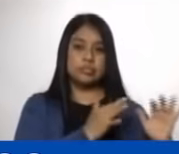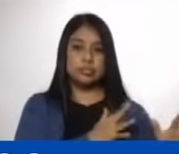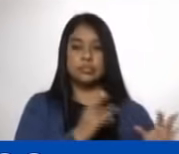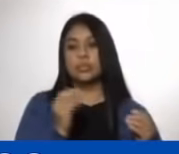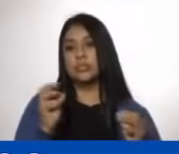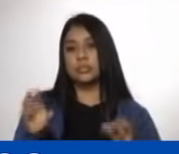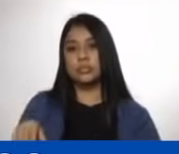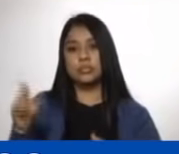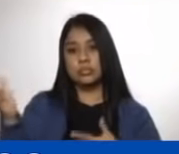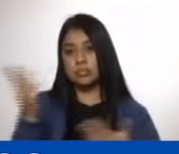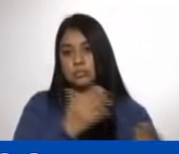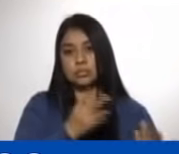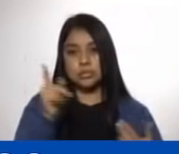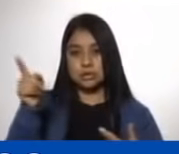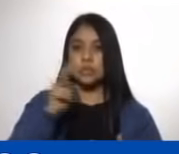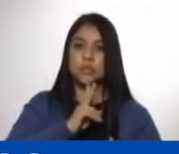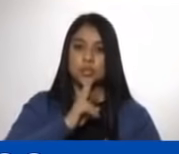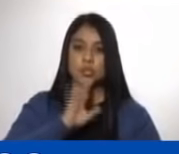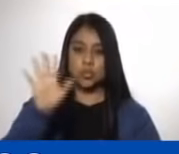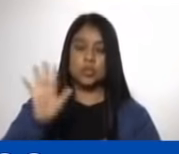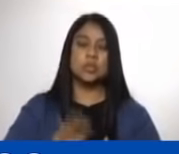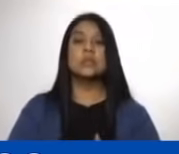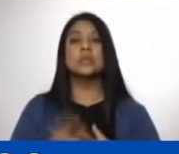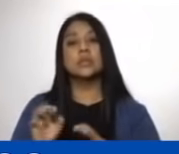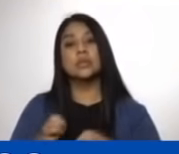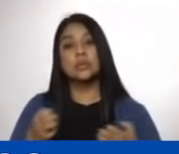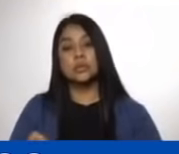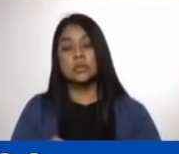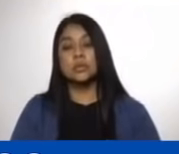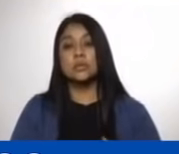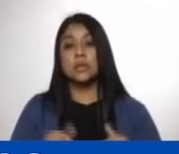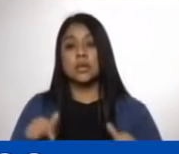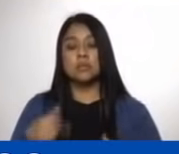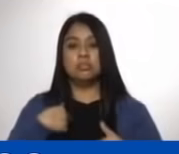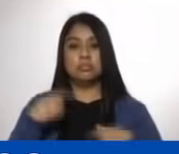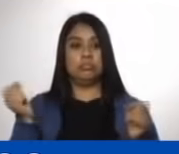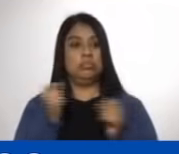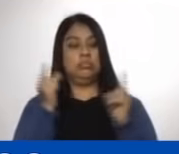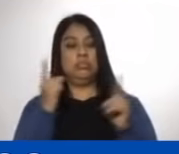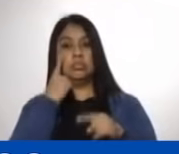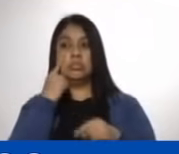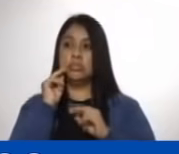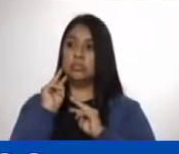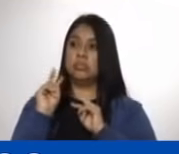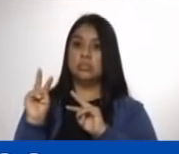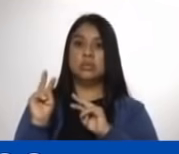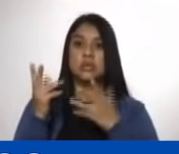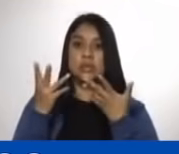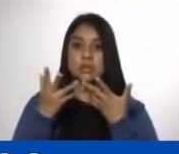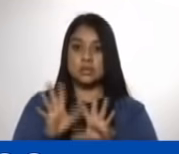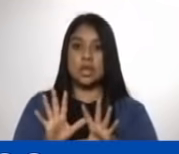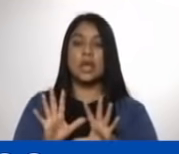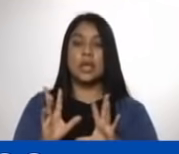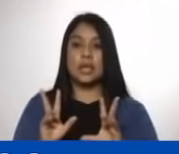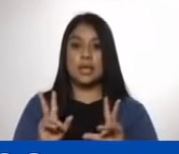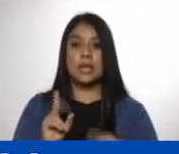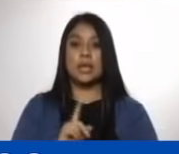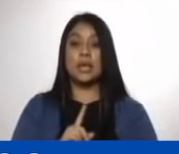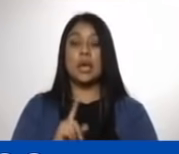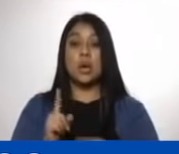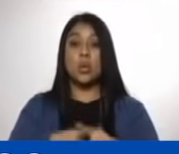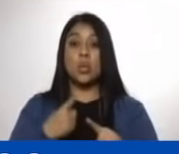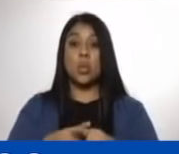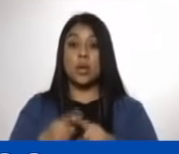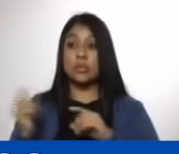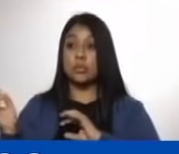caravana. Nos vimos totalmente sorprendidos ya en el momento que se estaban dando